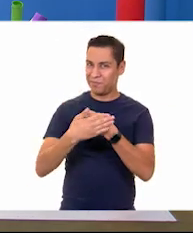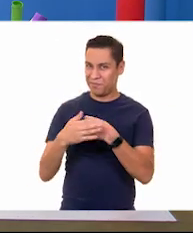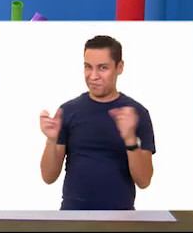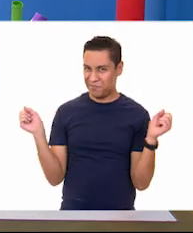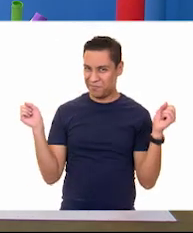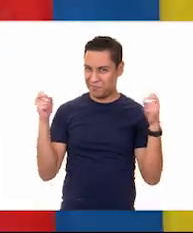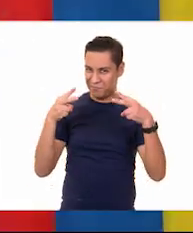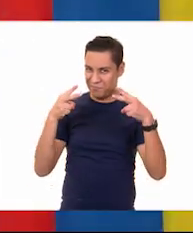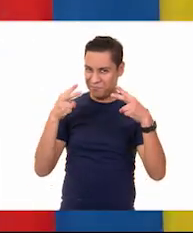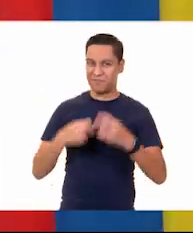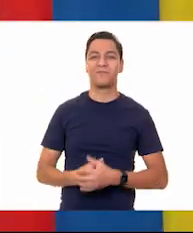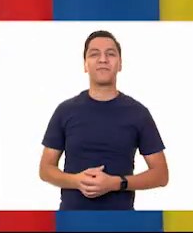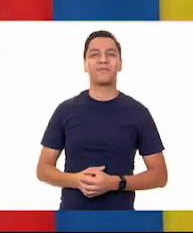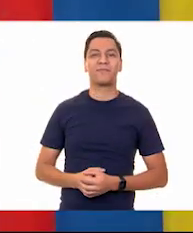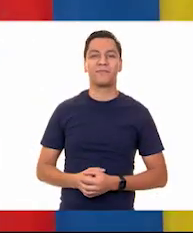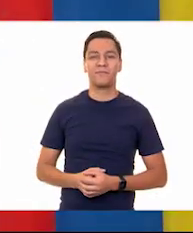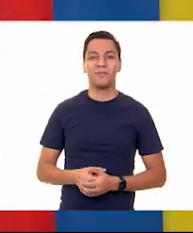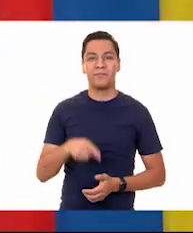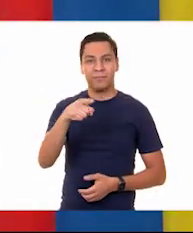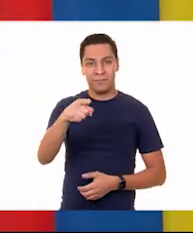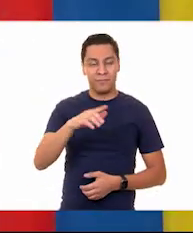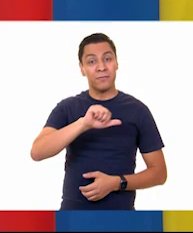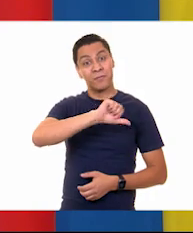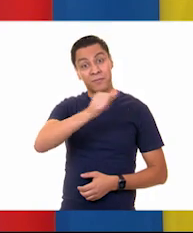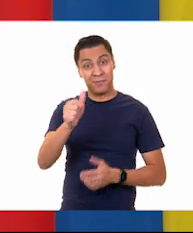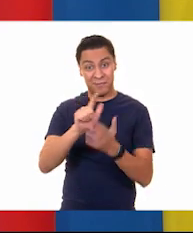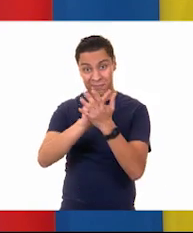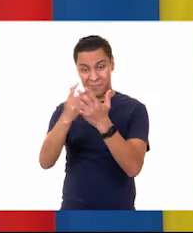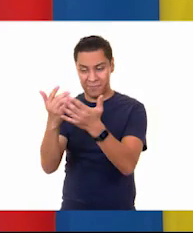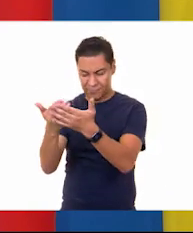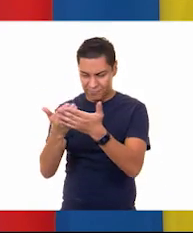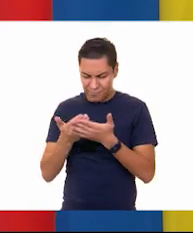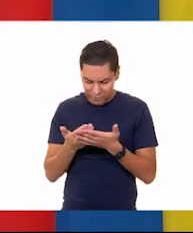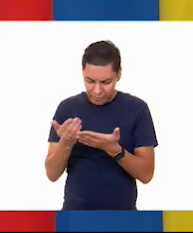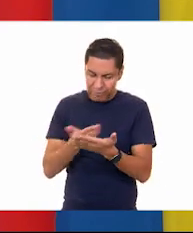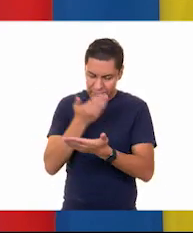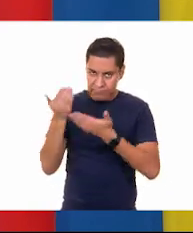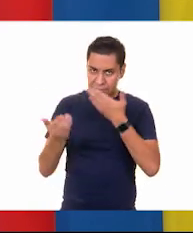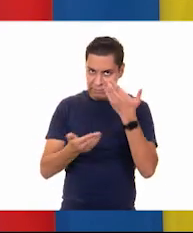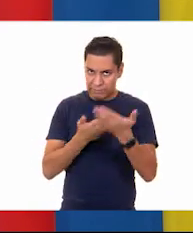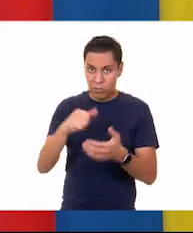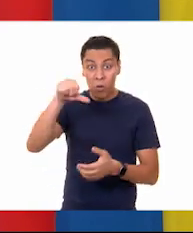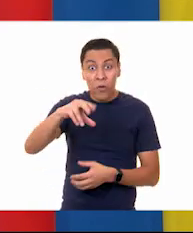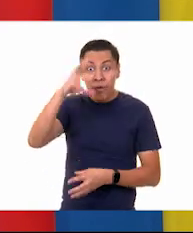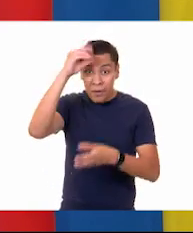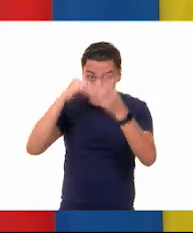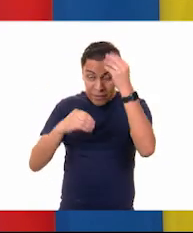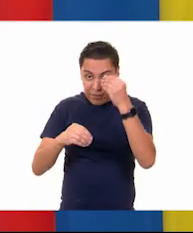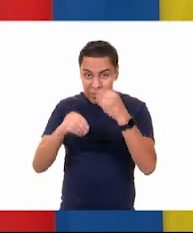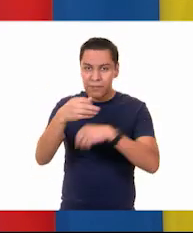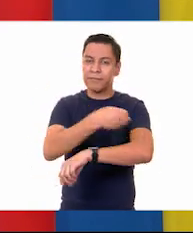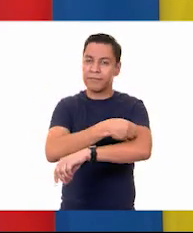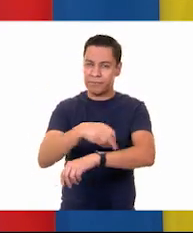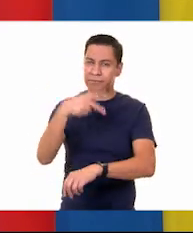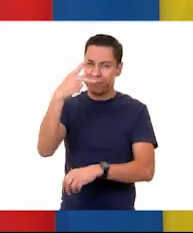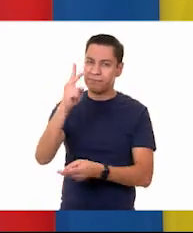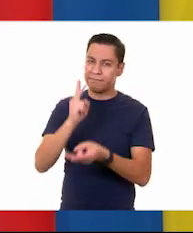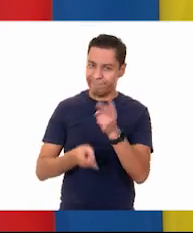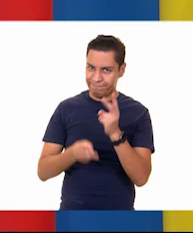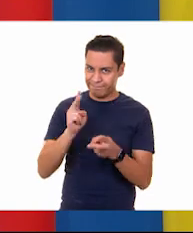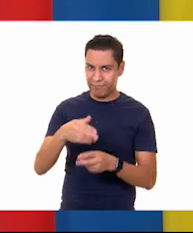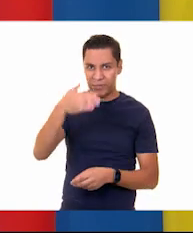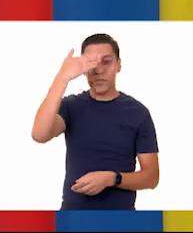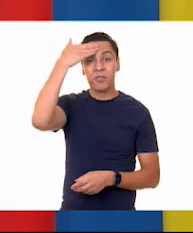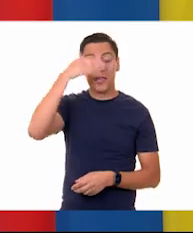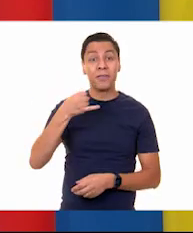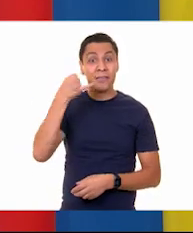clase. Si te es posible, consulta otros libros y comenta el tema de hoy con tu familia. Si tienes la fortuna de hablar una